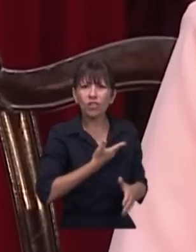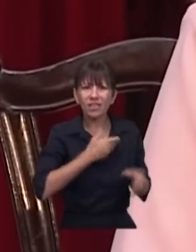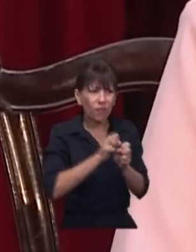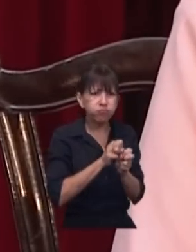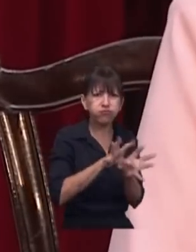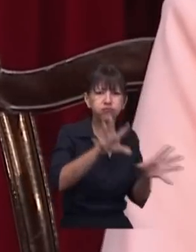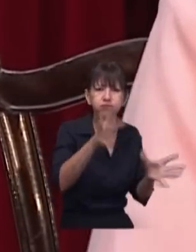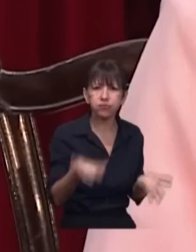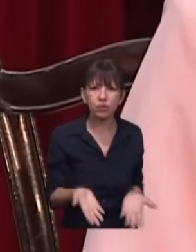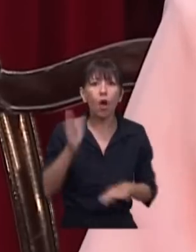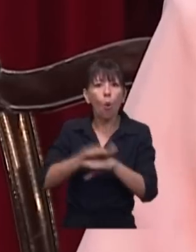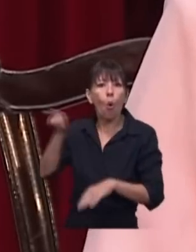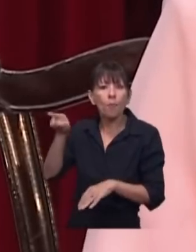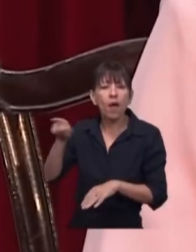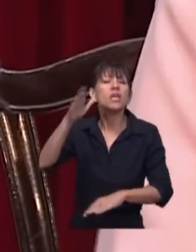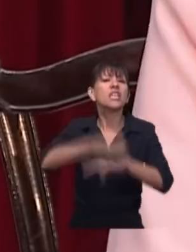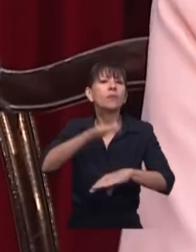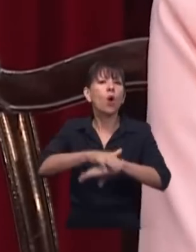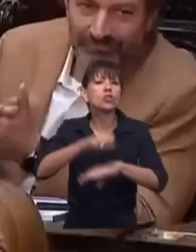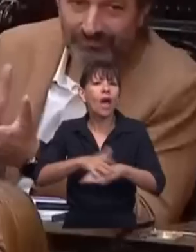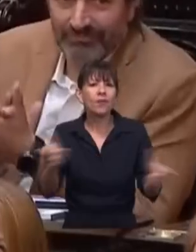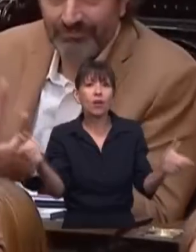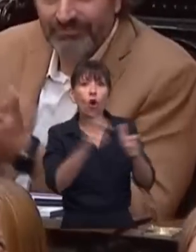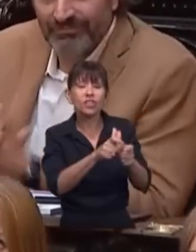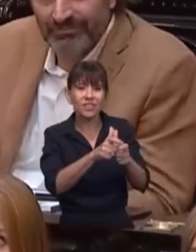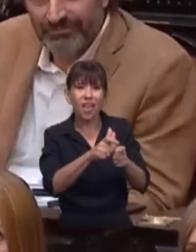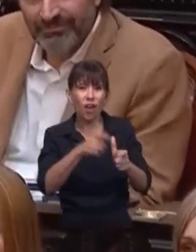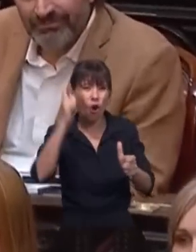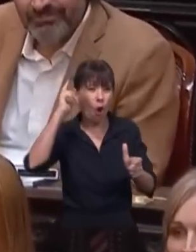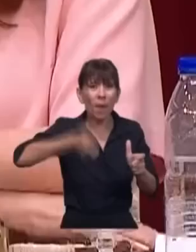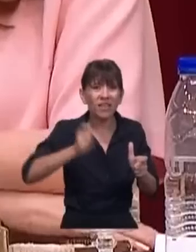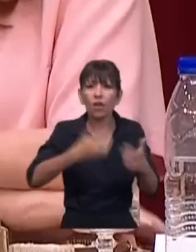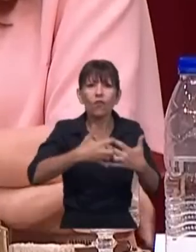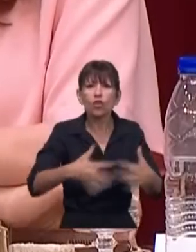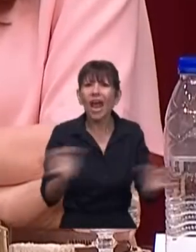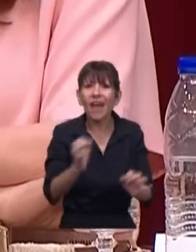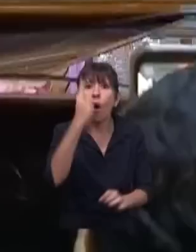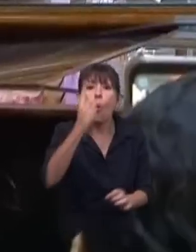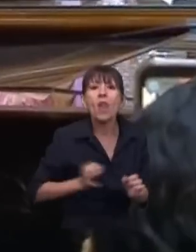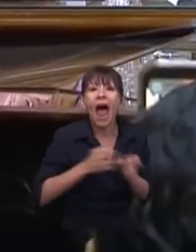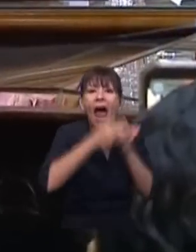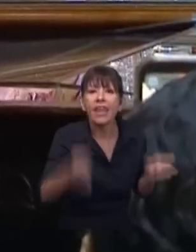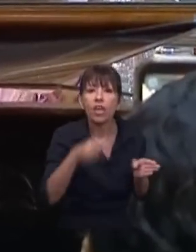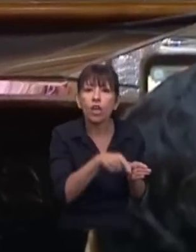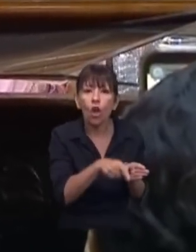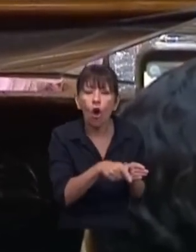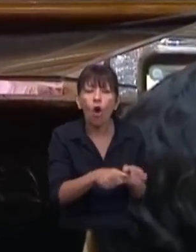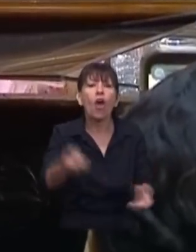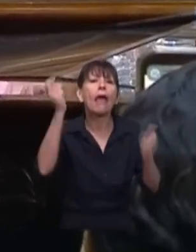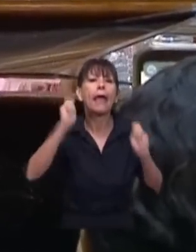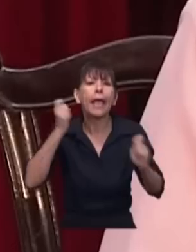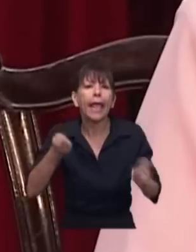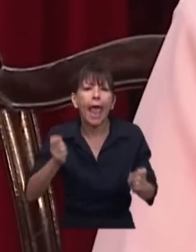territorio. ¿Quiénes son los responsables de que el Consejo de la Magistratura no funcione hace un año? ¿Quiénes atropellan